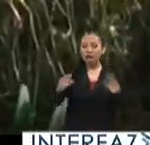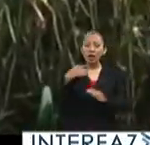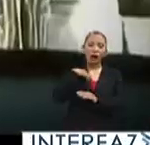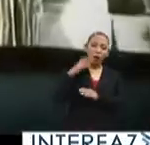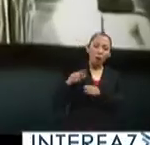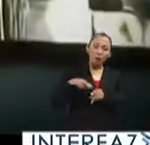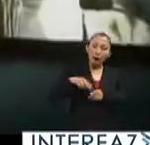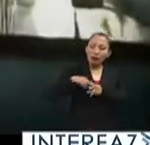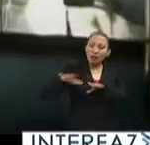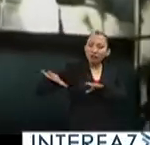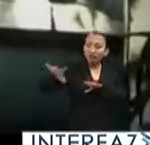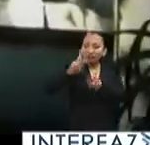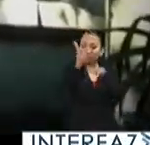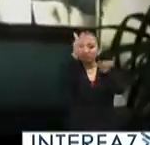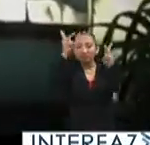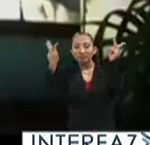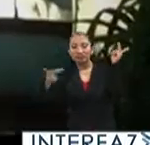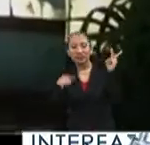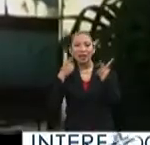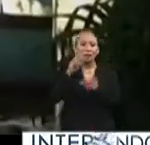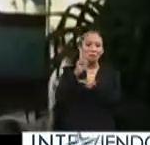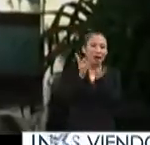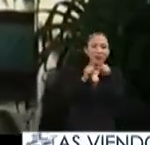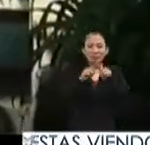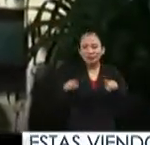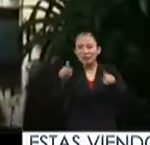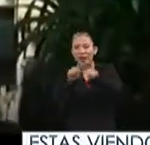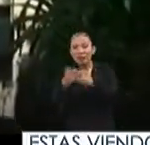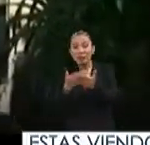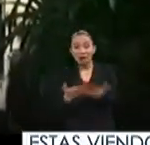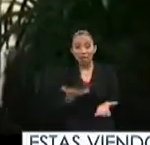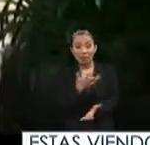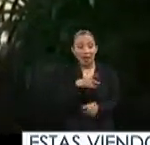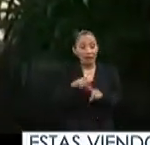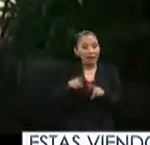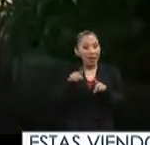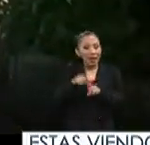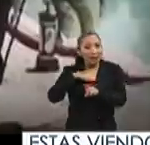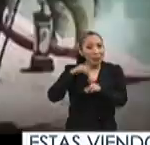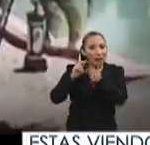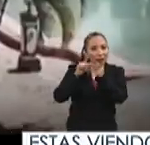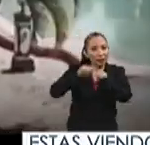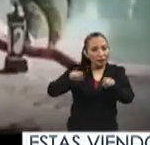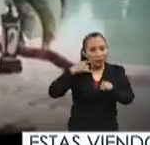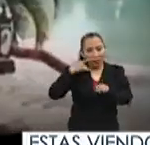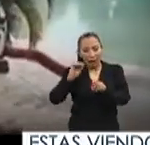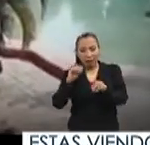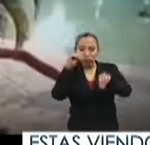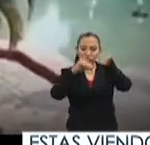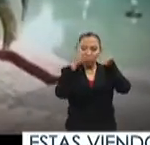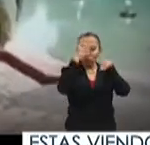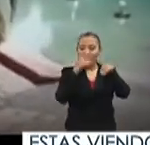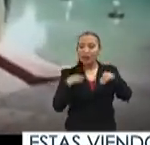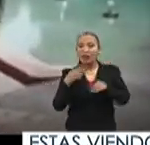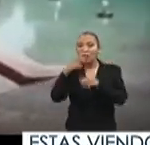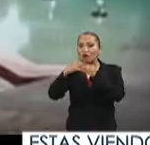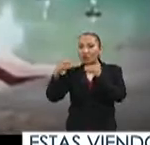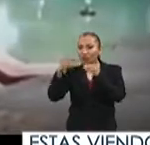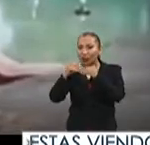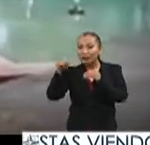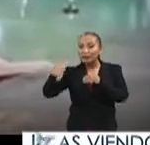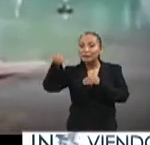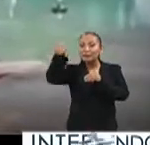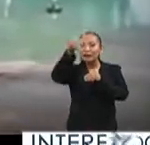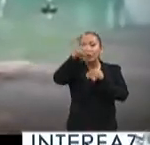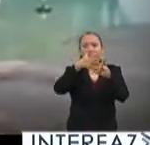parque recreativo y jardín botánico, que desde entonces cuenta con varias especies de plantas de ornato y árboles frutales,